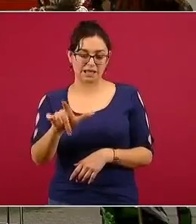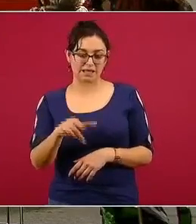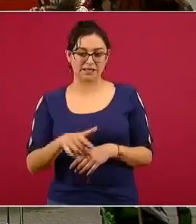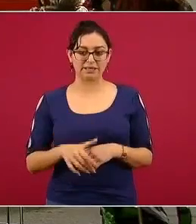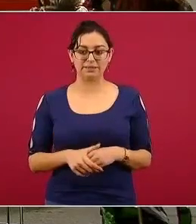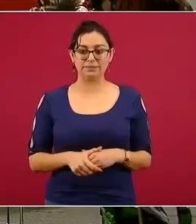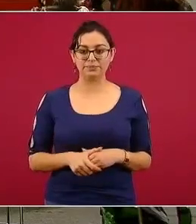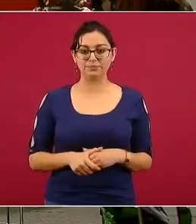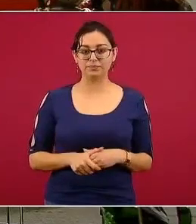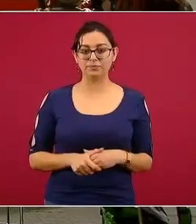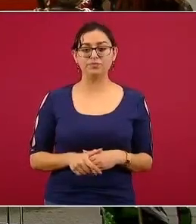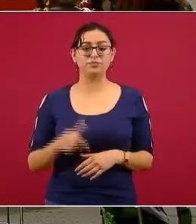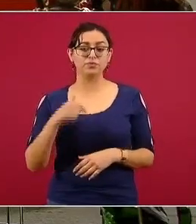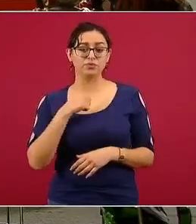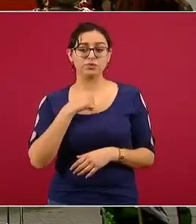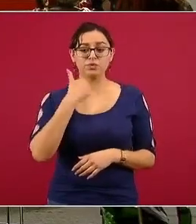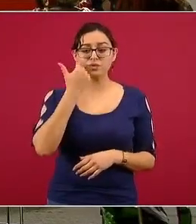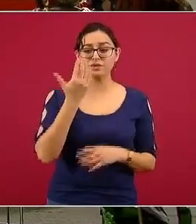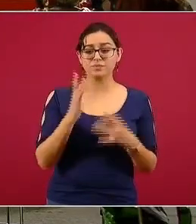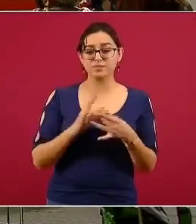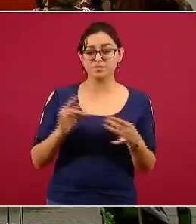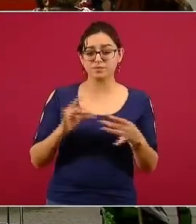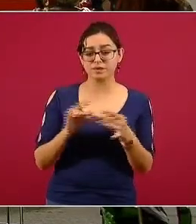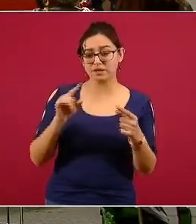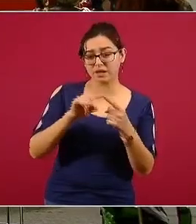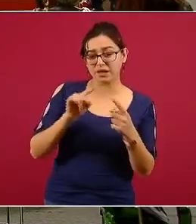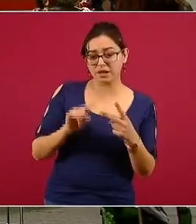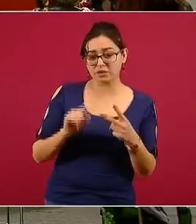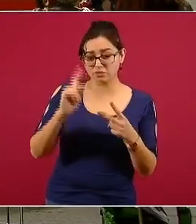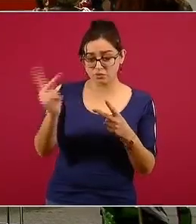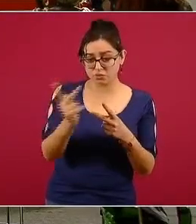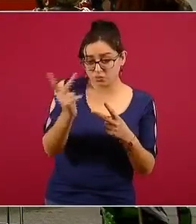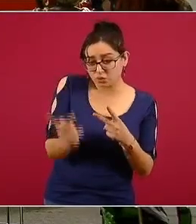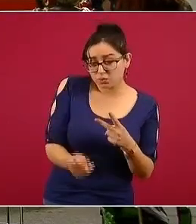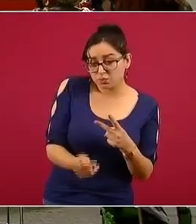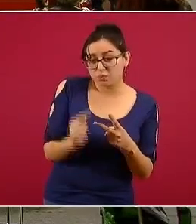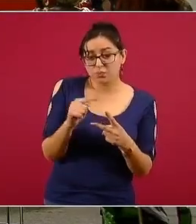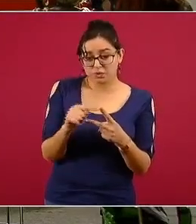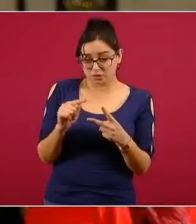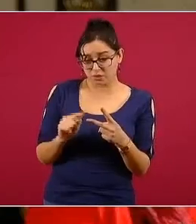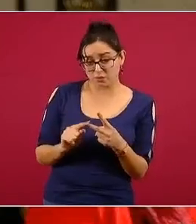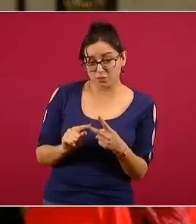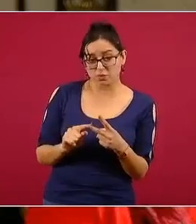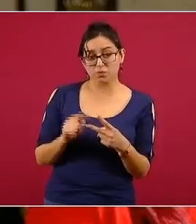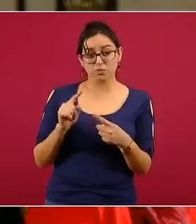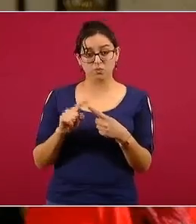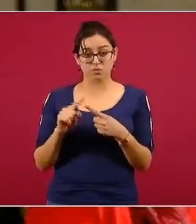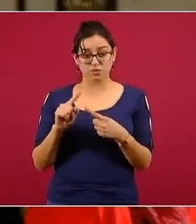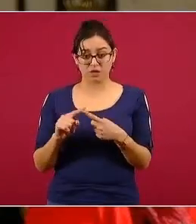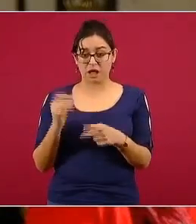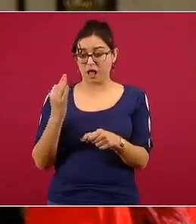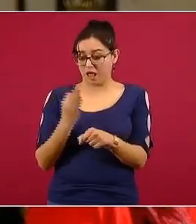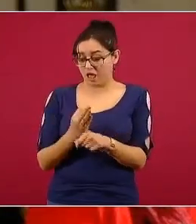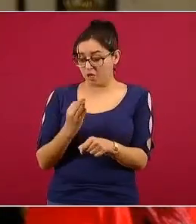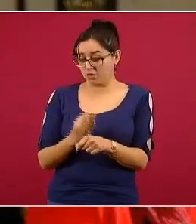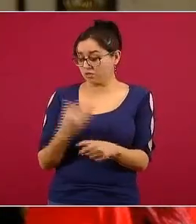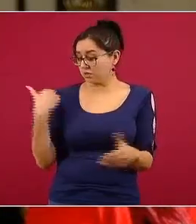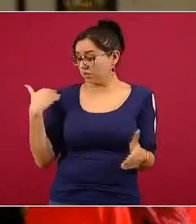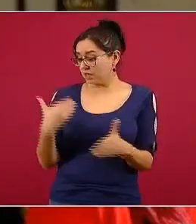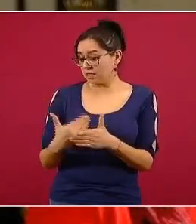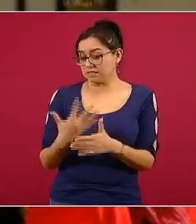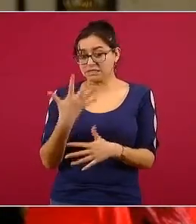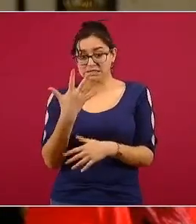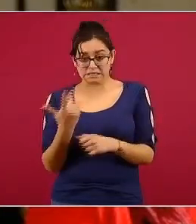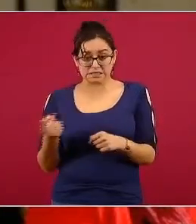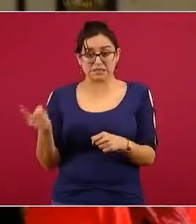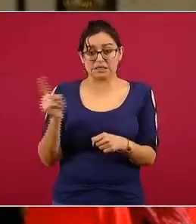si puedo tener su opinión sobre dos preguntas. Una es, ahorita con los 5 días de operación de vacunación, con